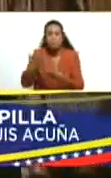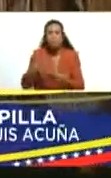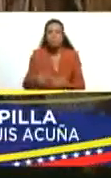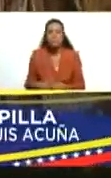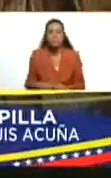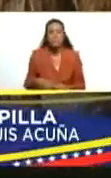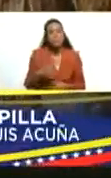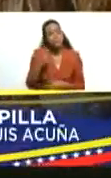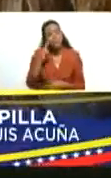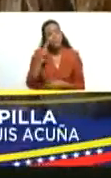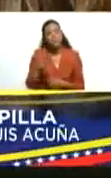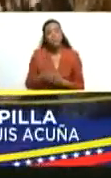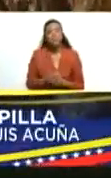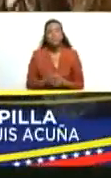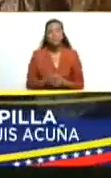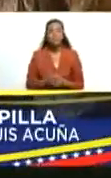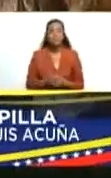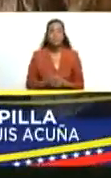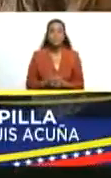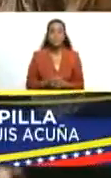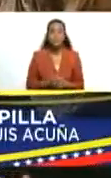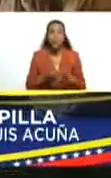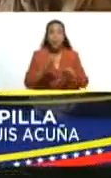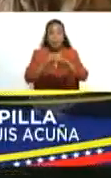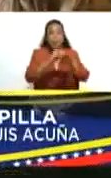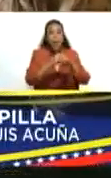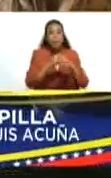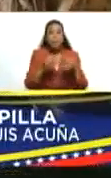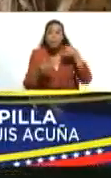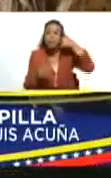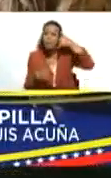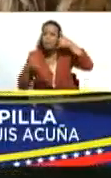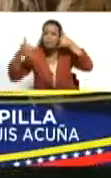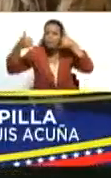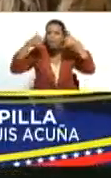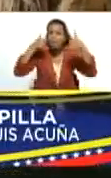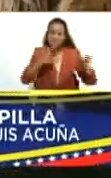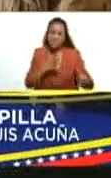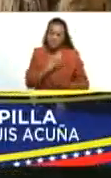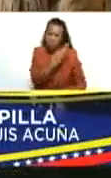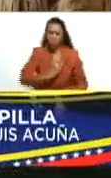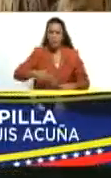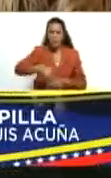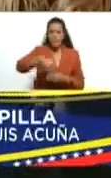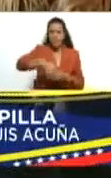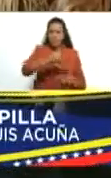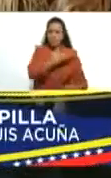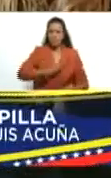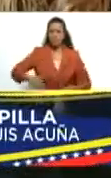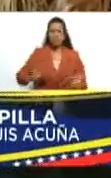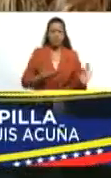Siempre yo lo llamaba o él me llamaba, yo ya era presidente.